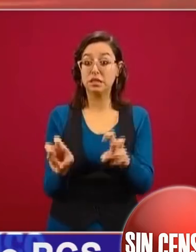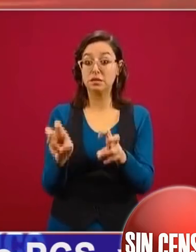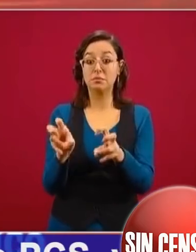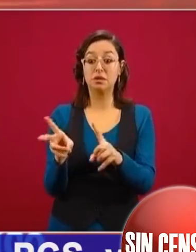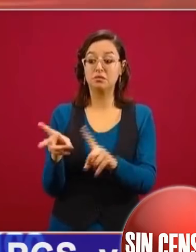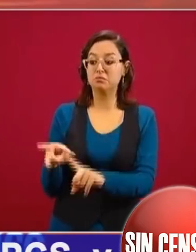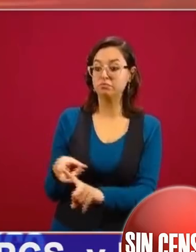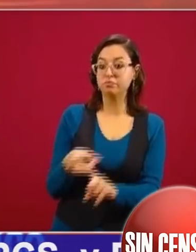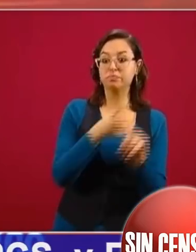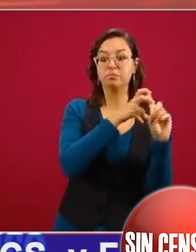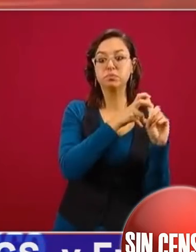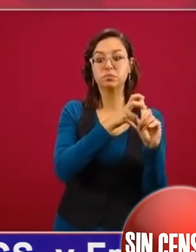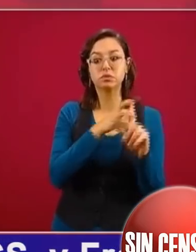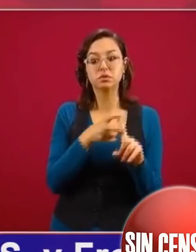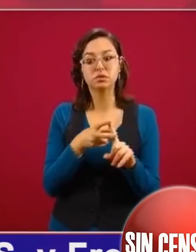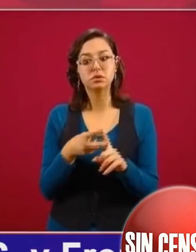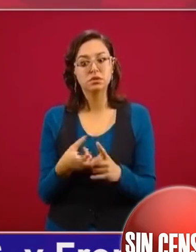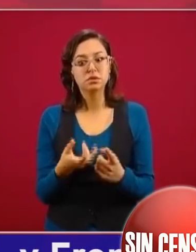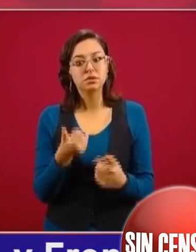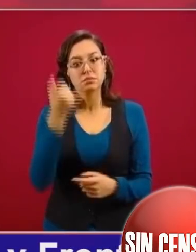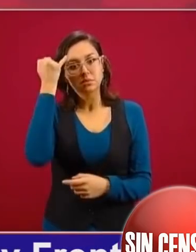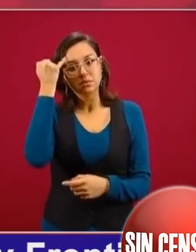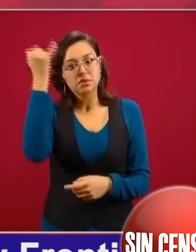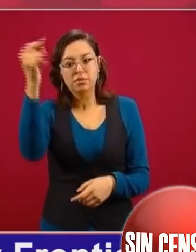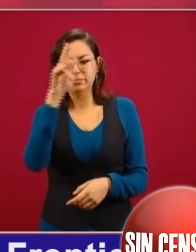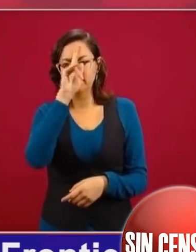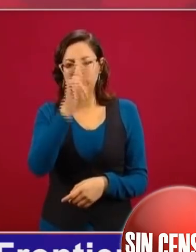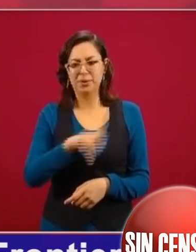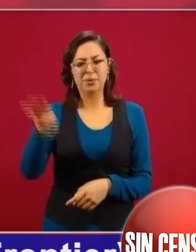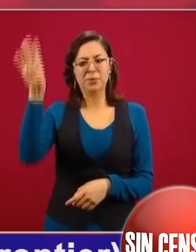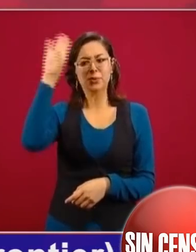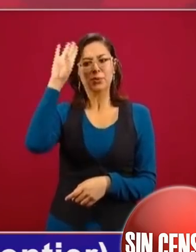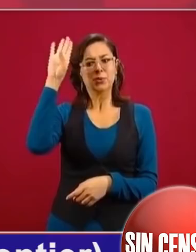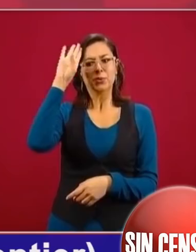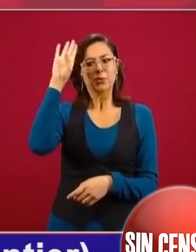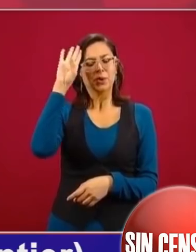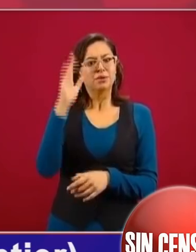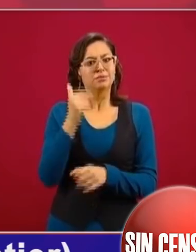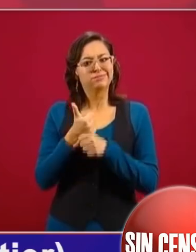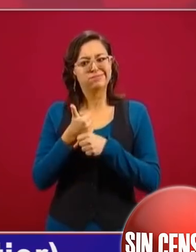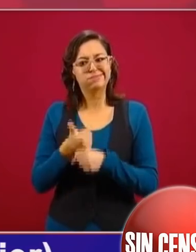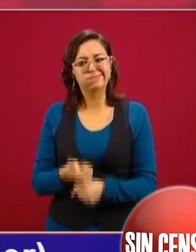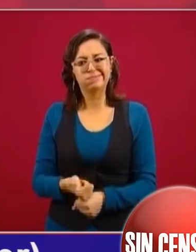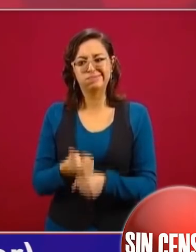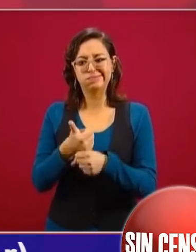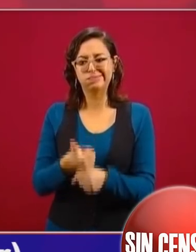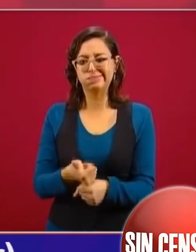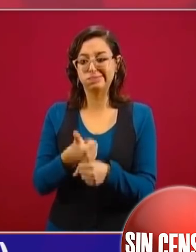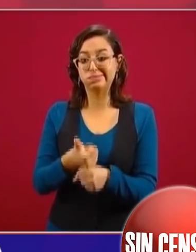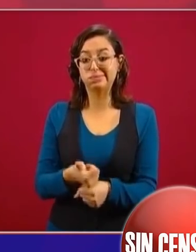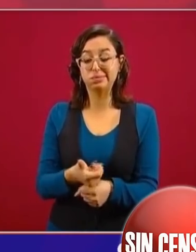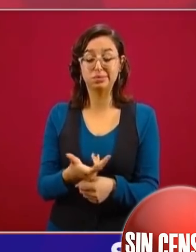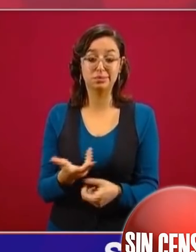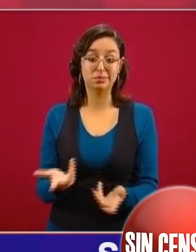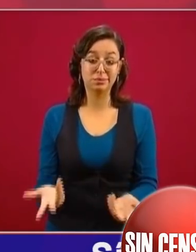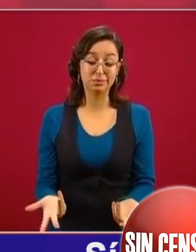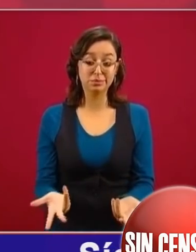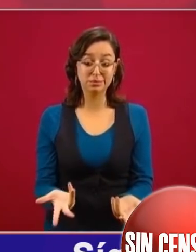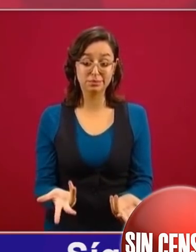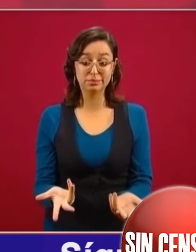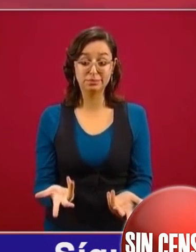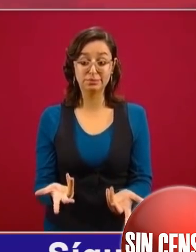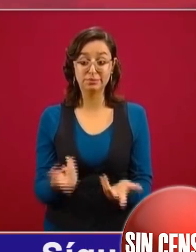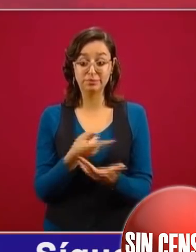por la fuerza de la libertad a una persona, lo que se sufre. Entonces,